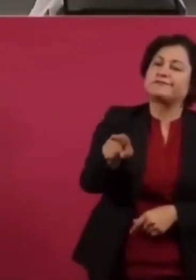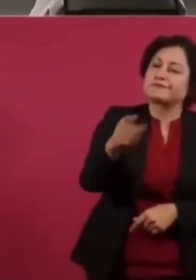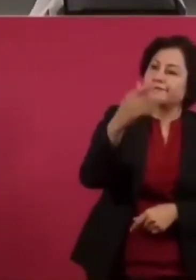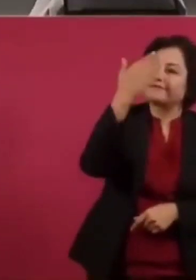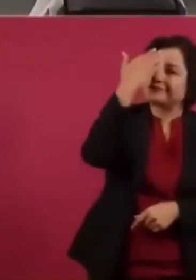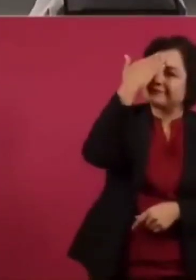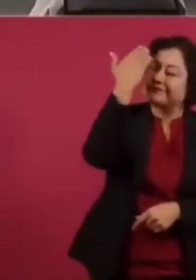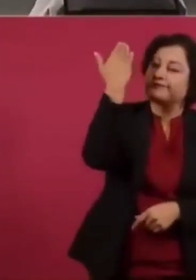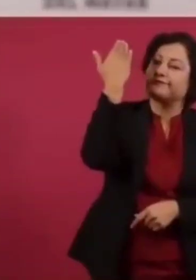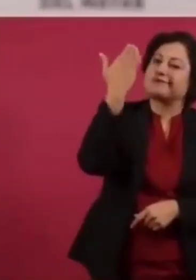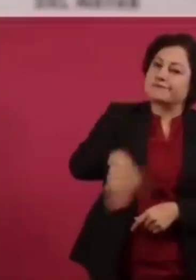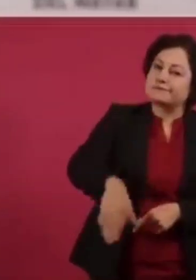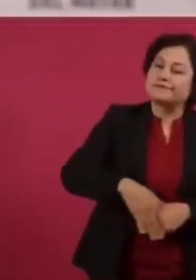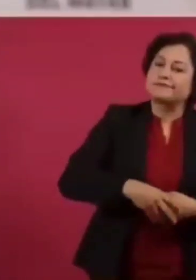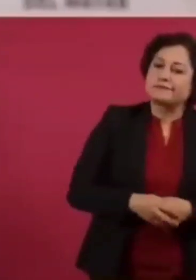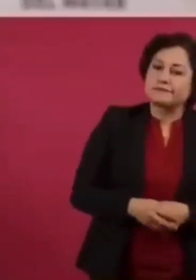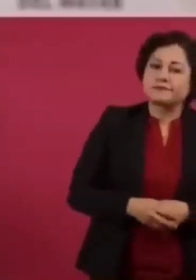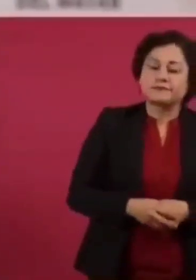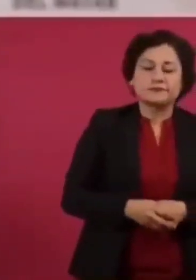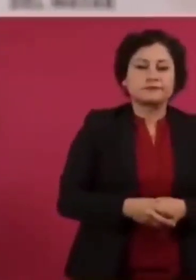Está muy bien informado, presidente.